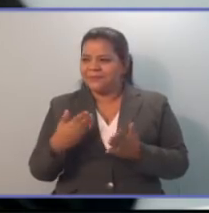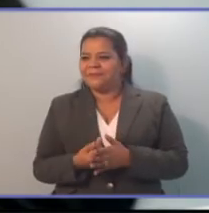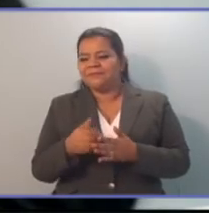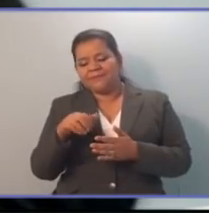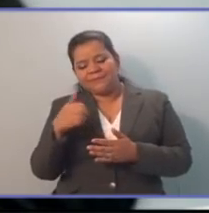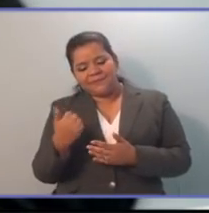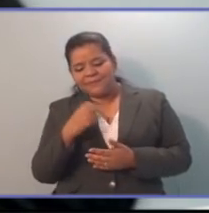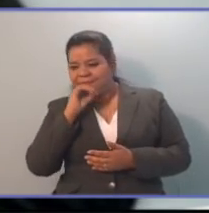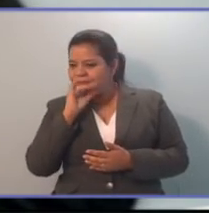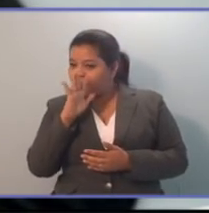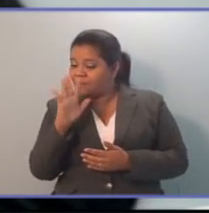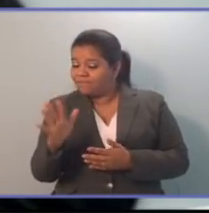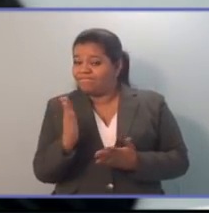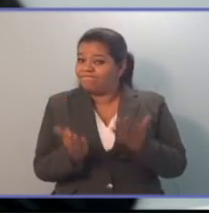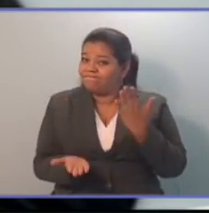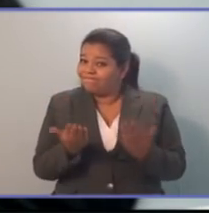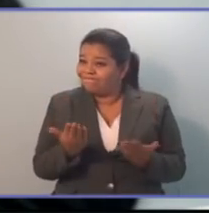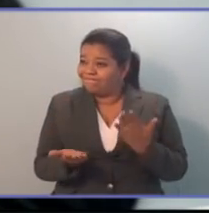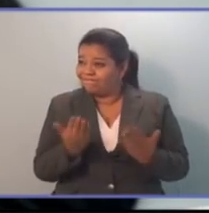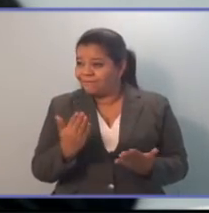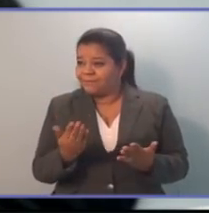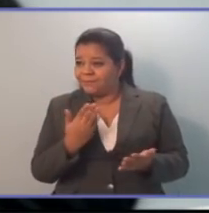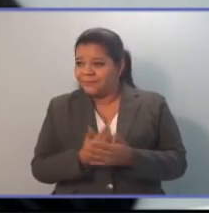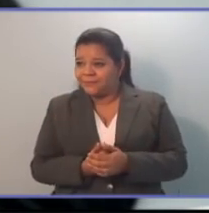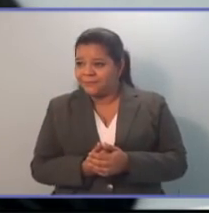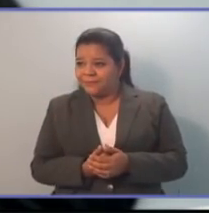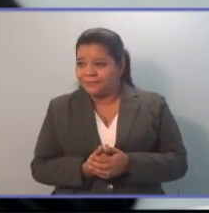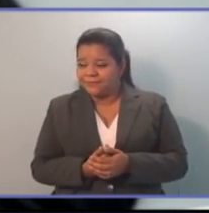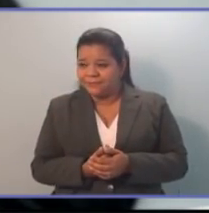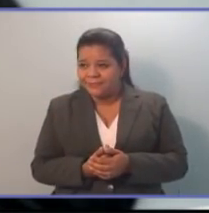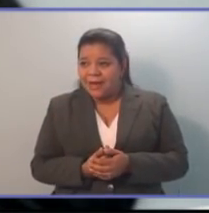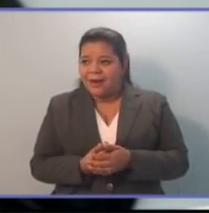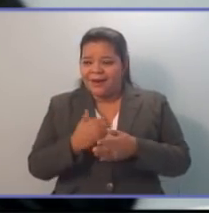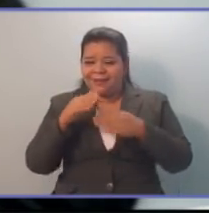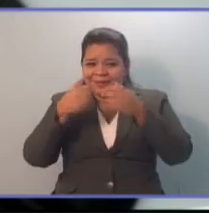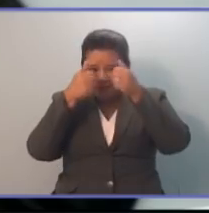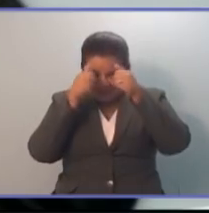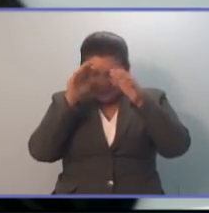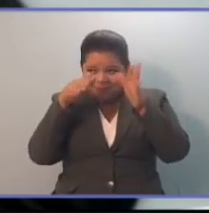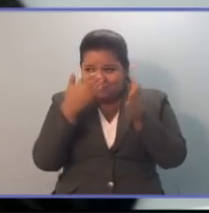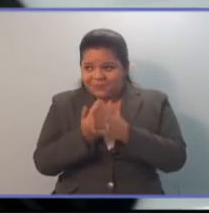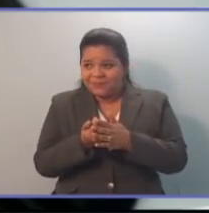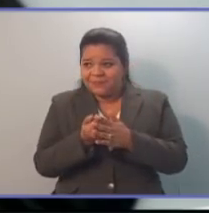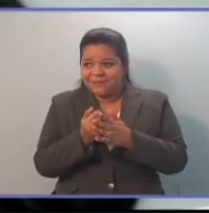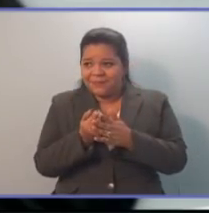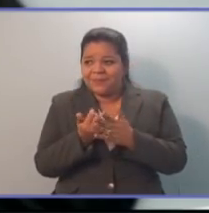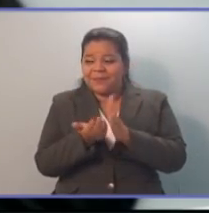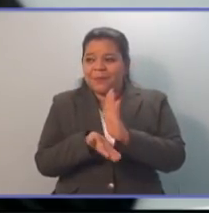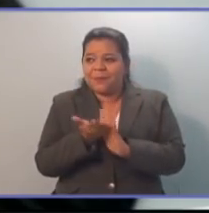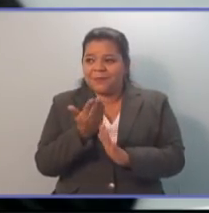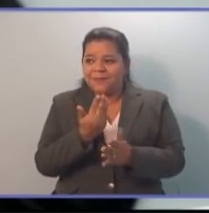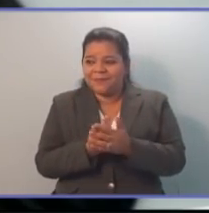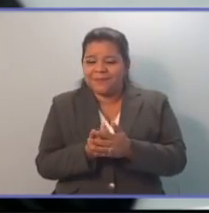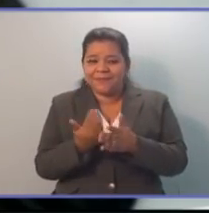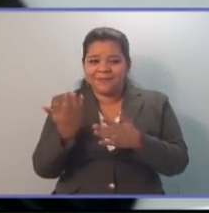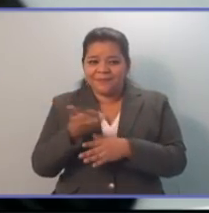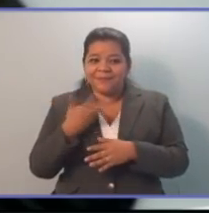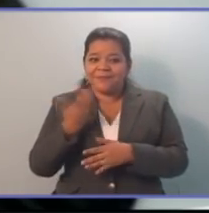otras donde posiblemente no ha habido ese mismo acierto, y en esto pues claro podemos